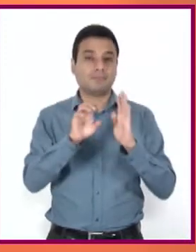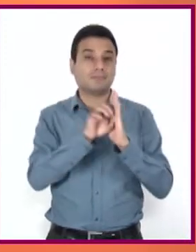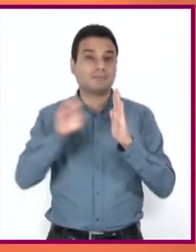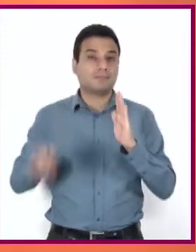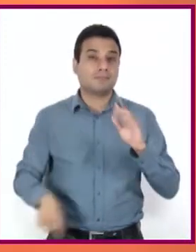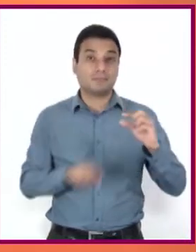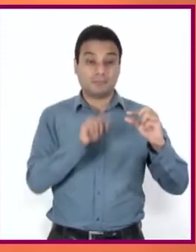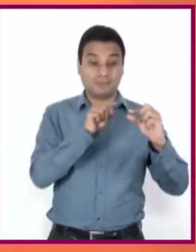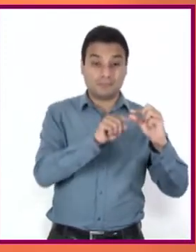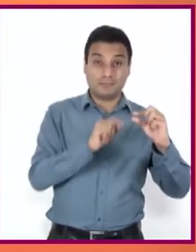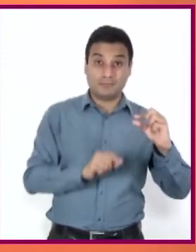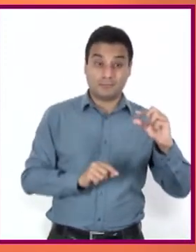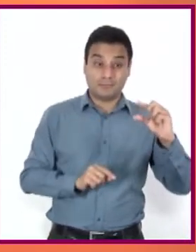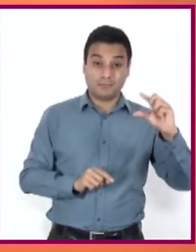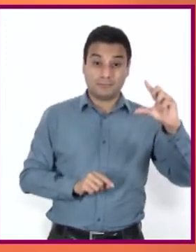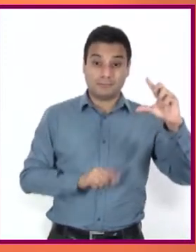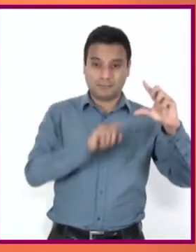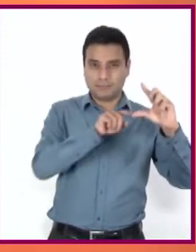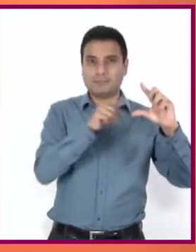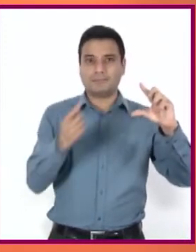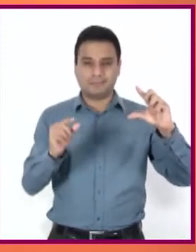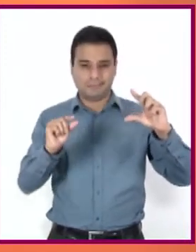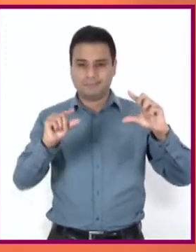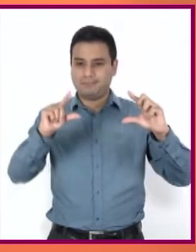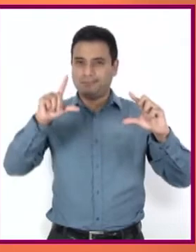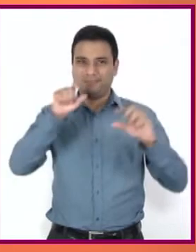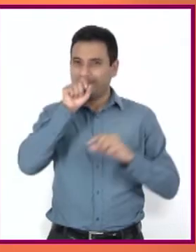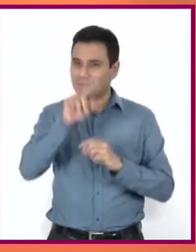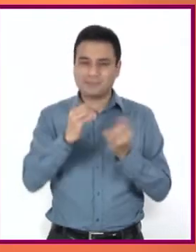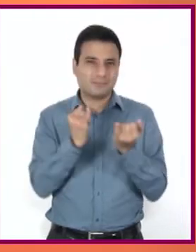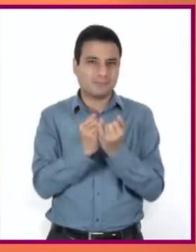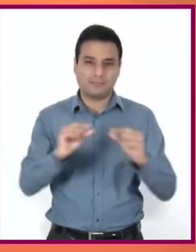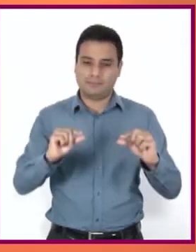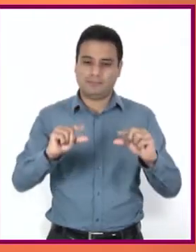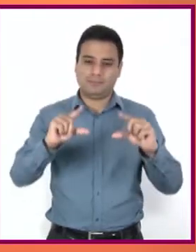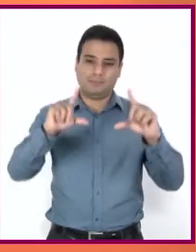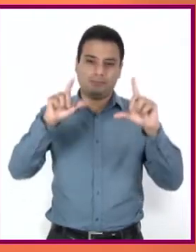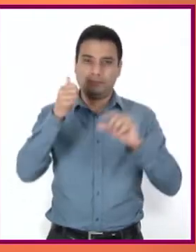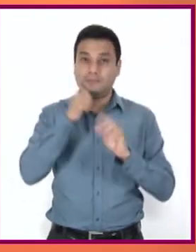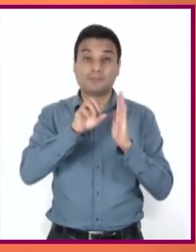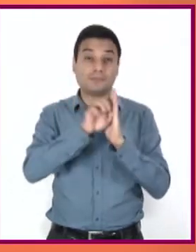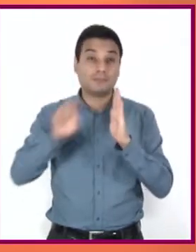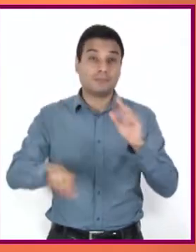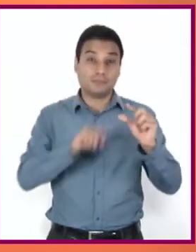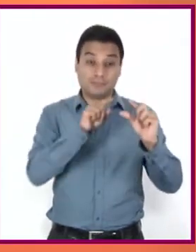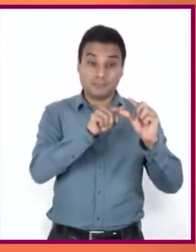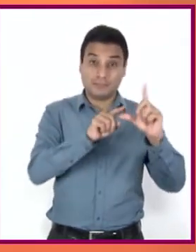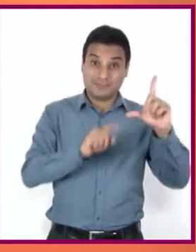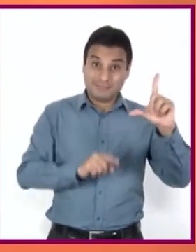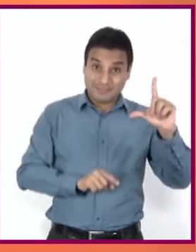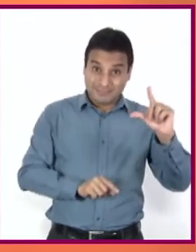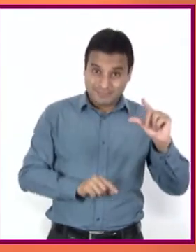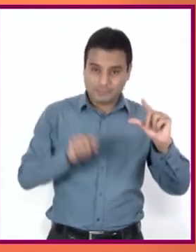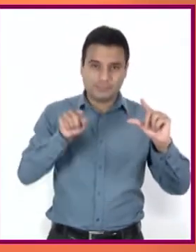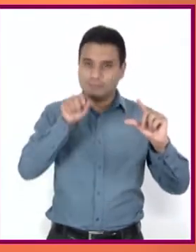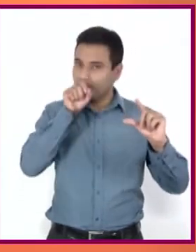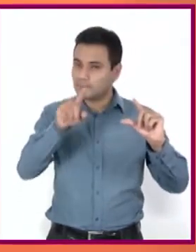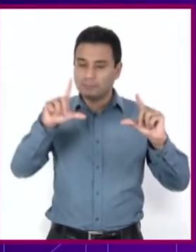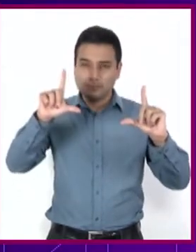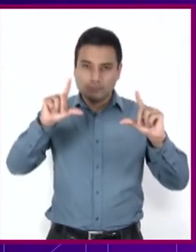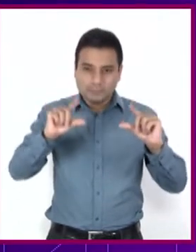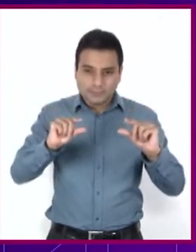aumenta, la otra también, y lo hace en la misma proporción. O si una disminuye, la otra también en la misma